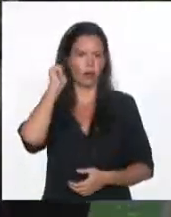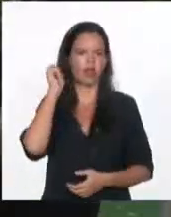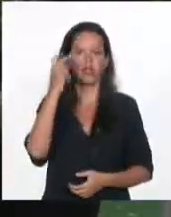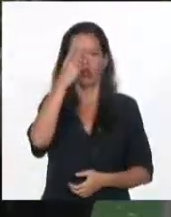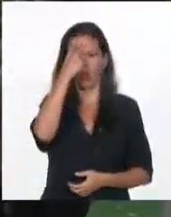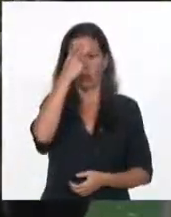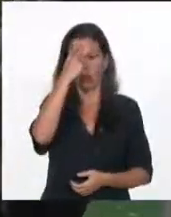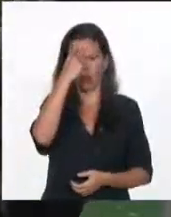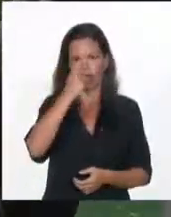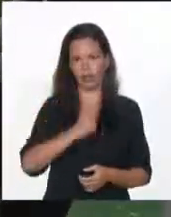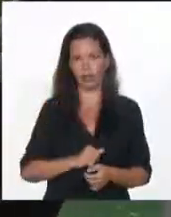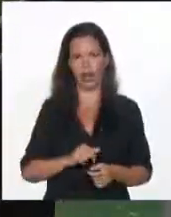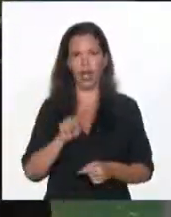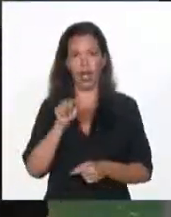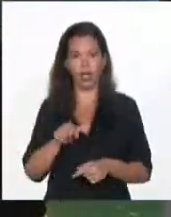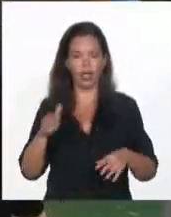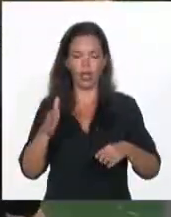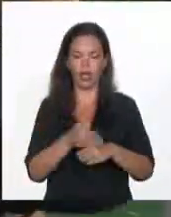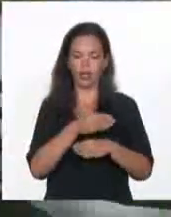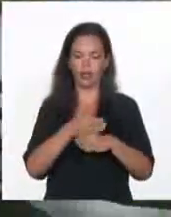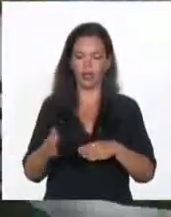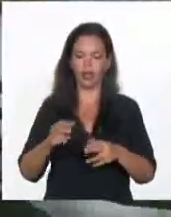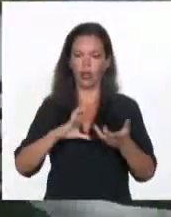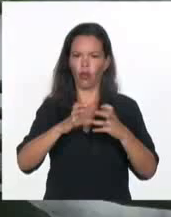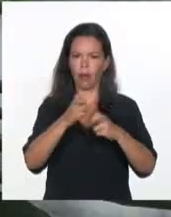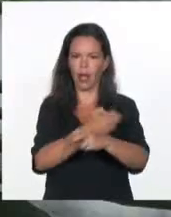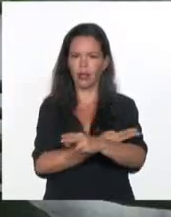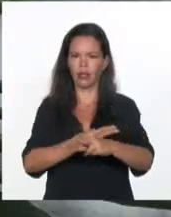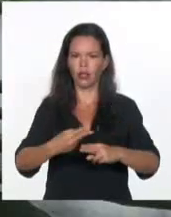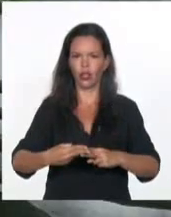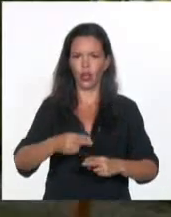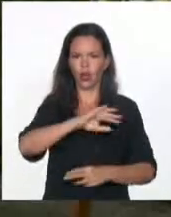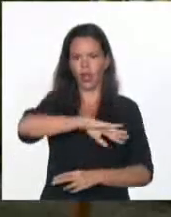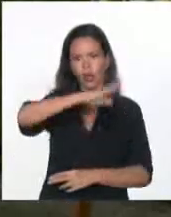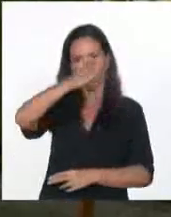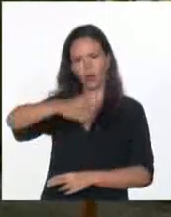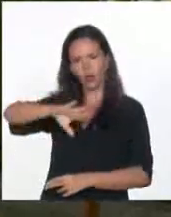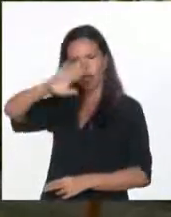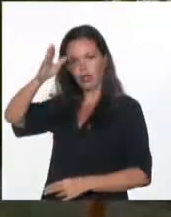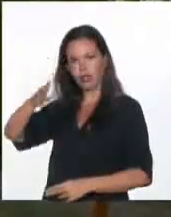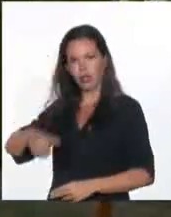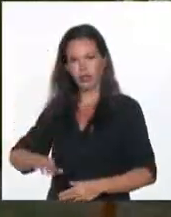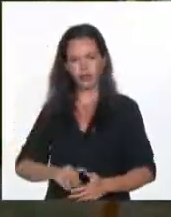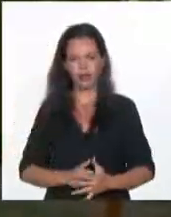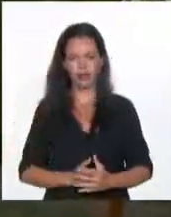Fran País en las rebeldes e históricas montañas de Santiago de Cuba.